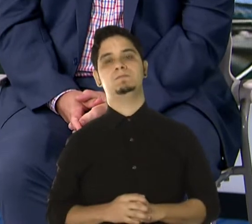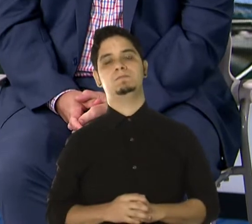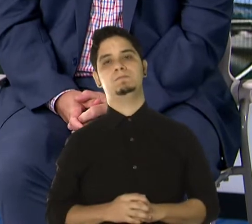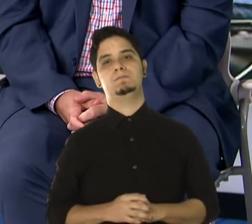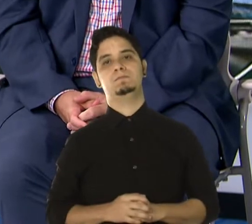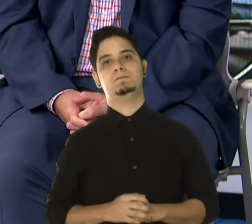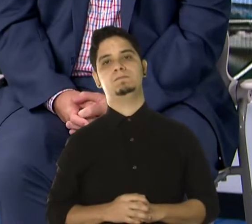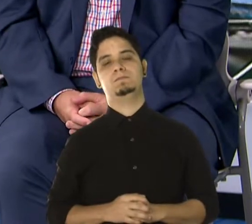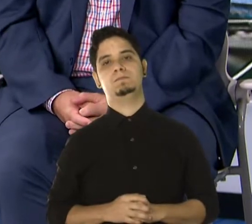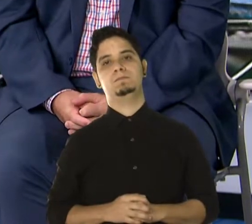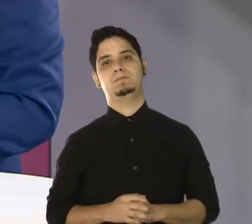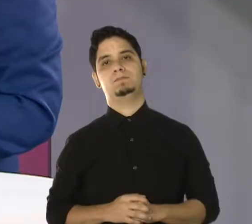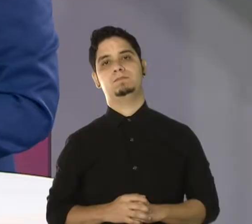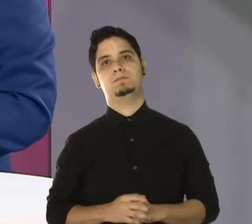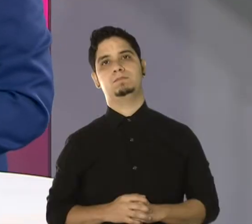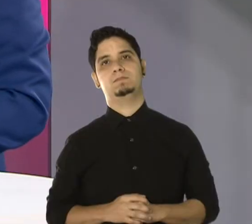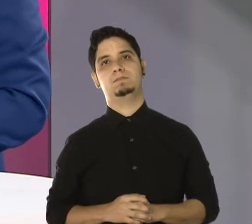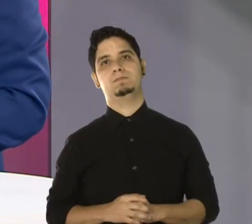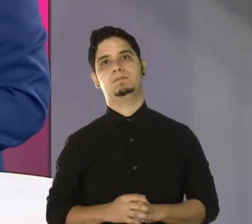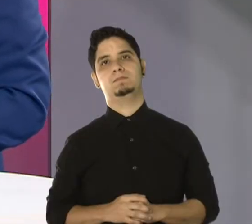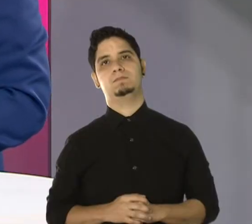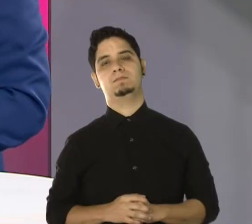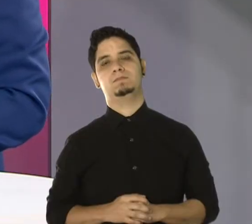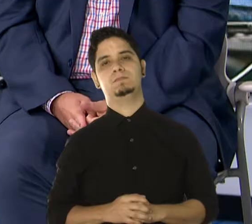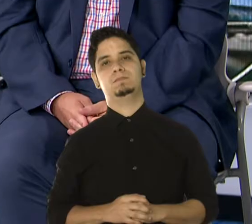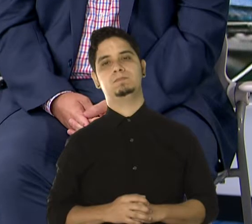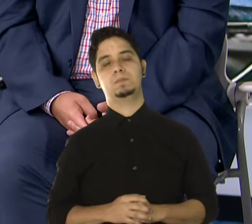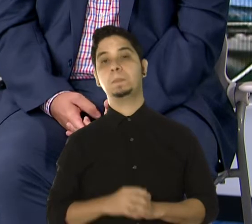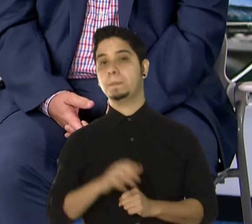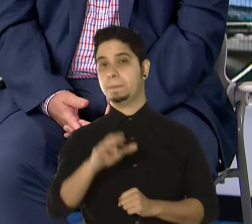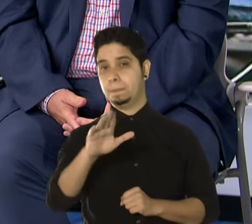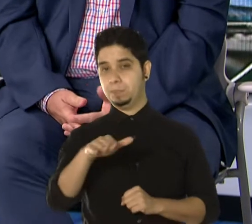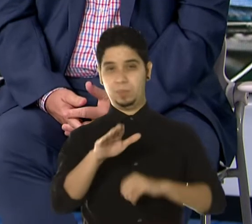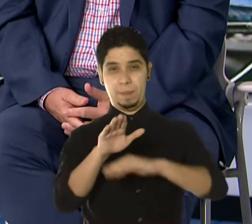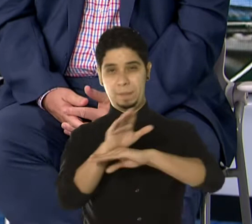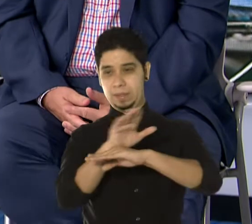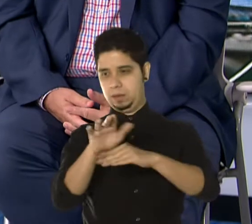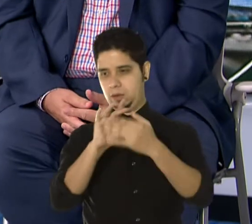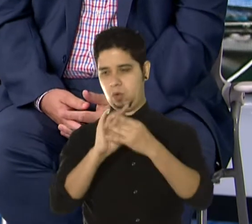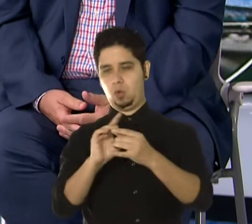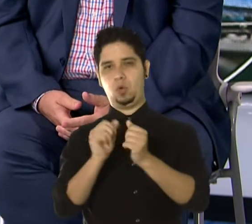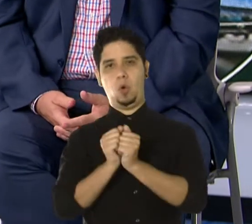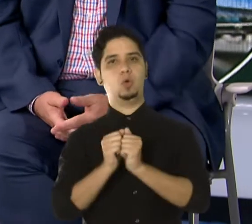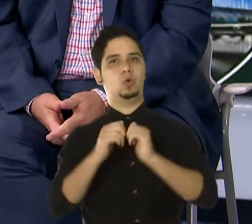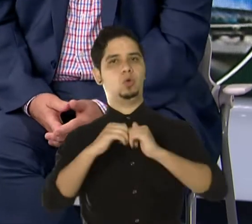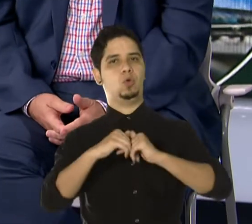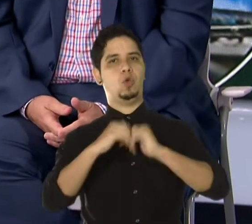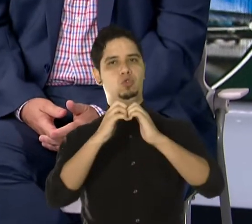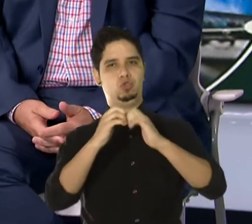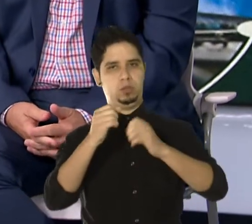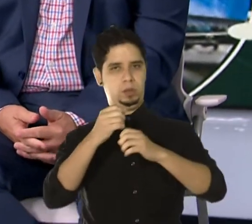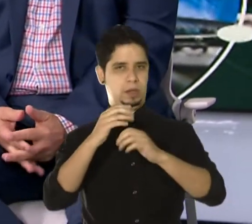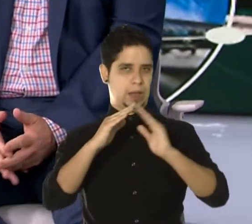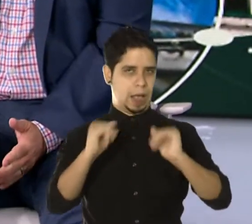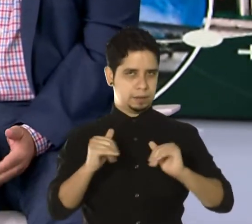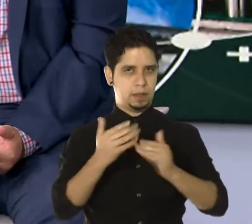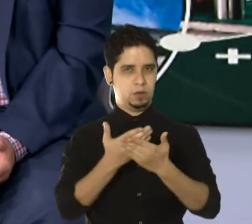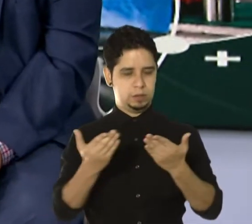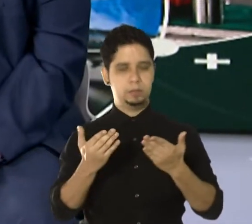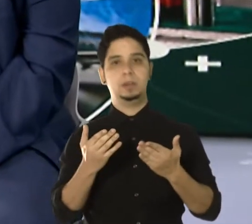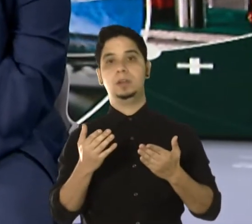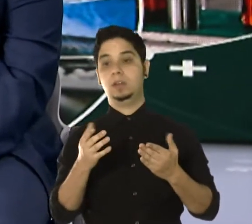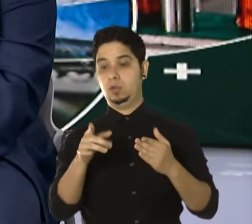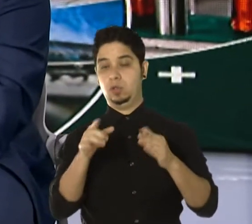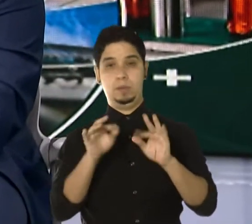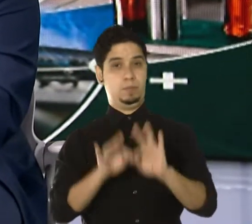Y la industria de la construcción ahora mismo pues tiene relevancia por los daños